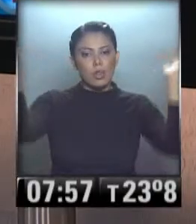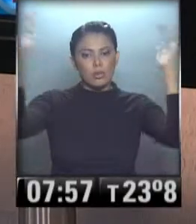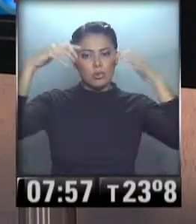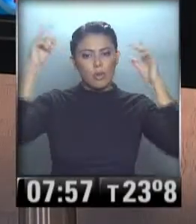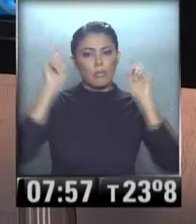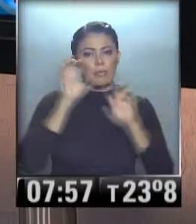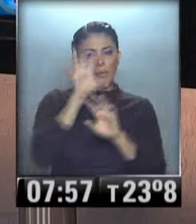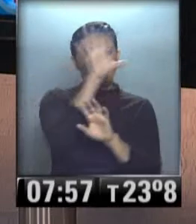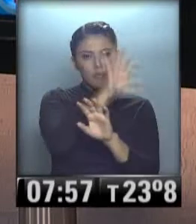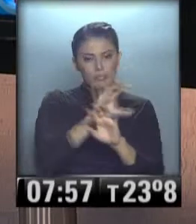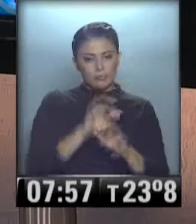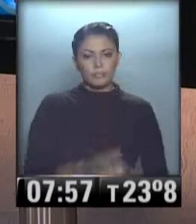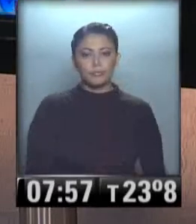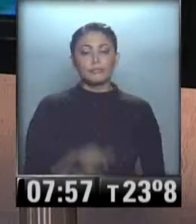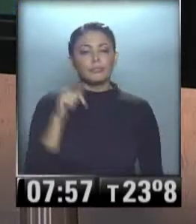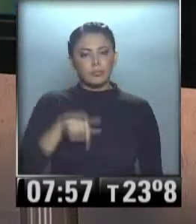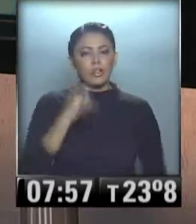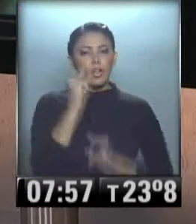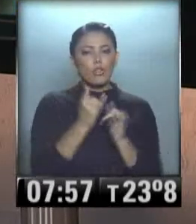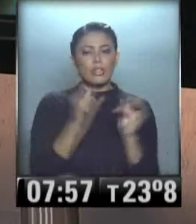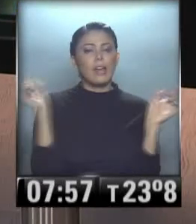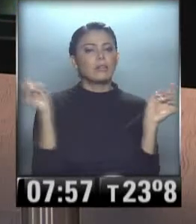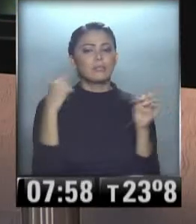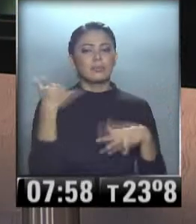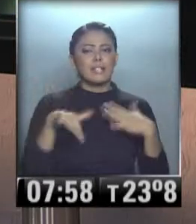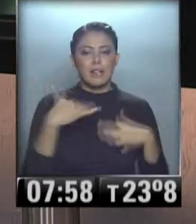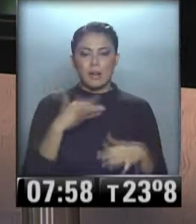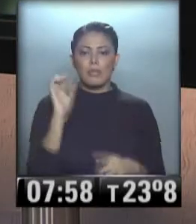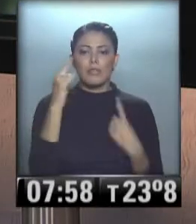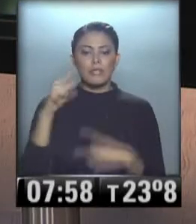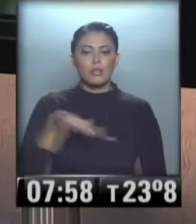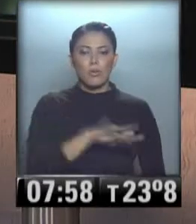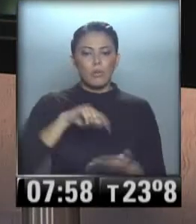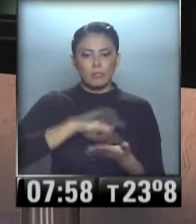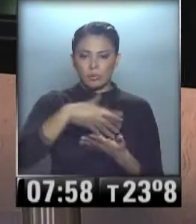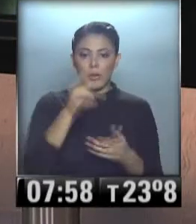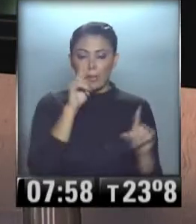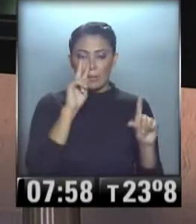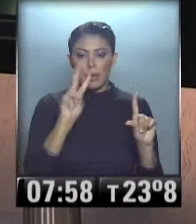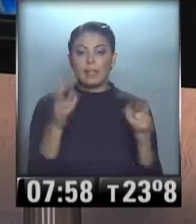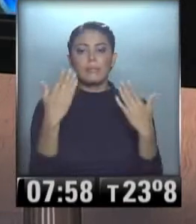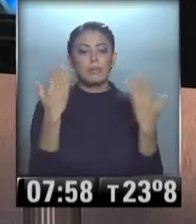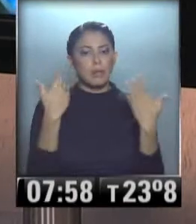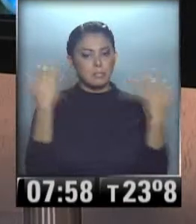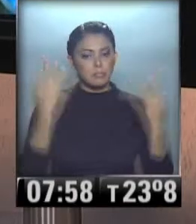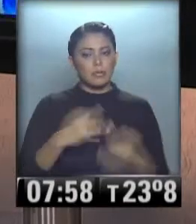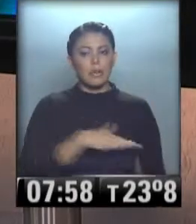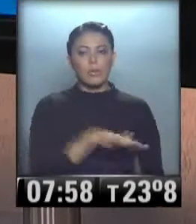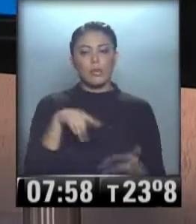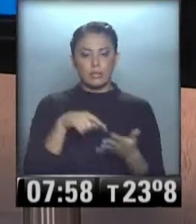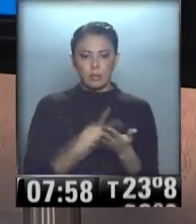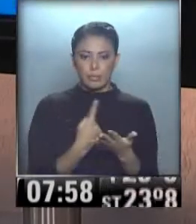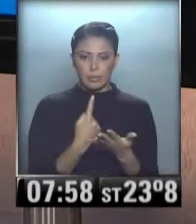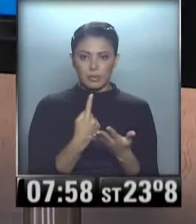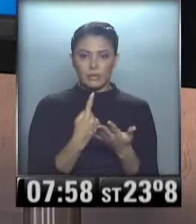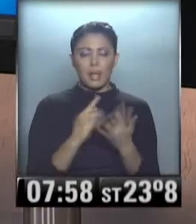litoral. Hacemos un recorrido muy rápido por el Gran Buenos Aires. Vean, las temperaturas son templadas. En la ciudad de Buenos Aires, la